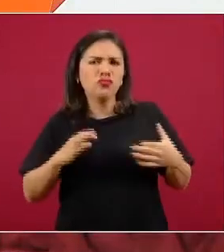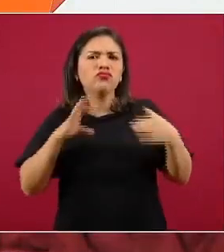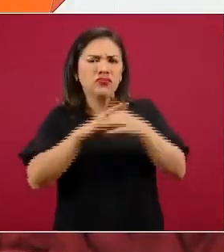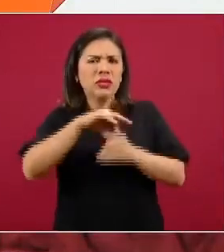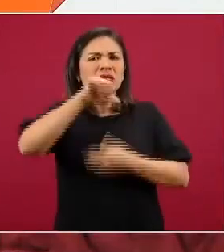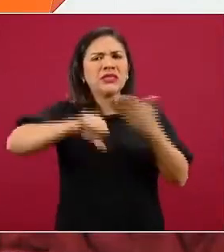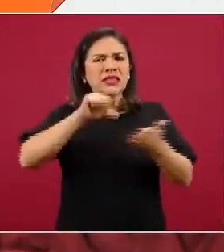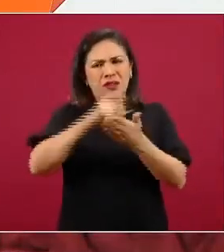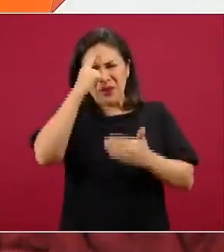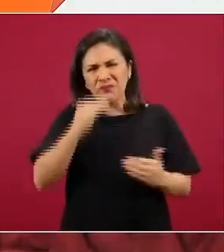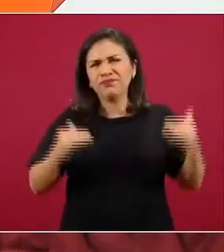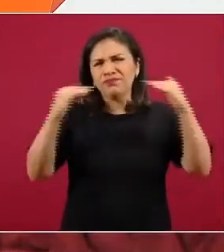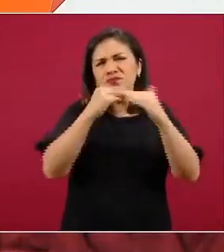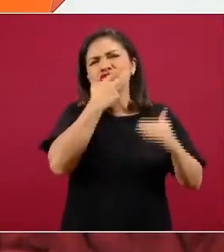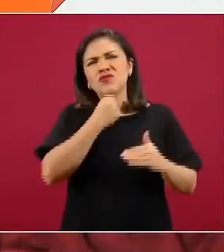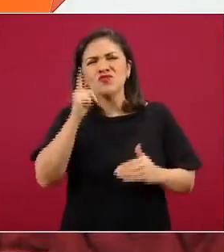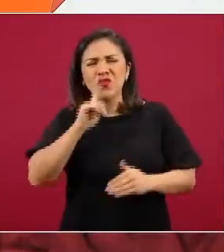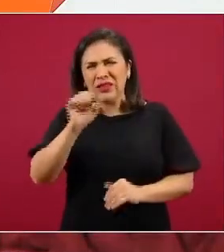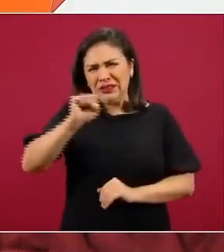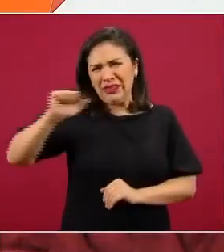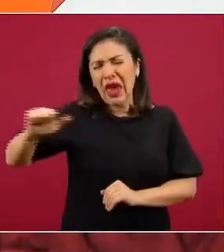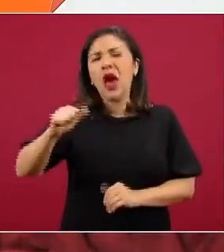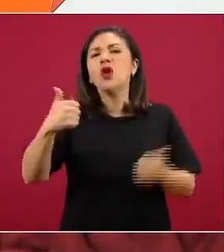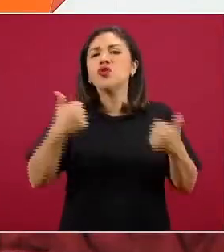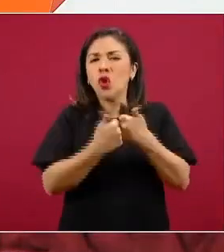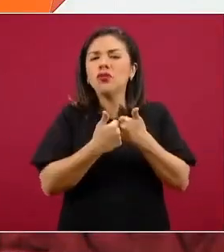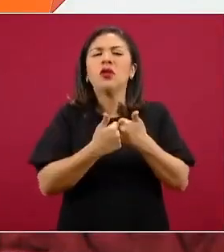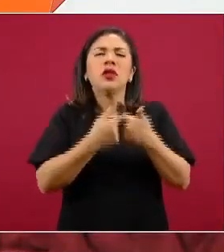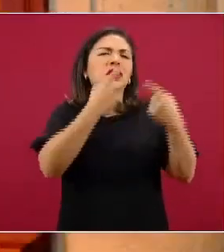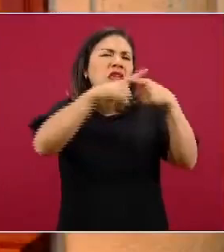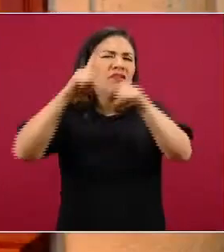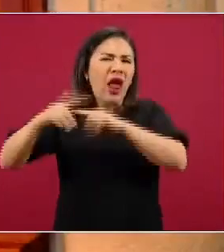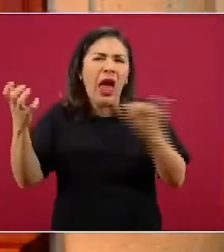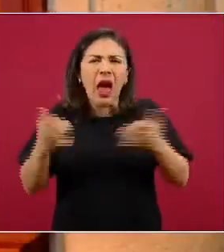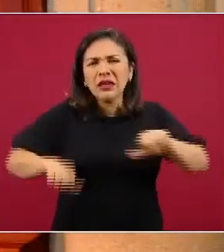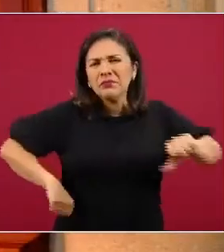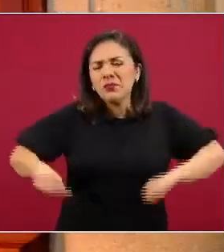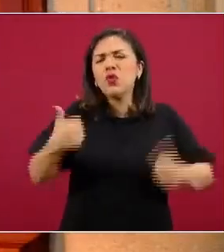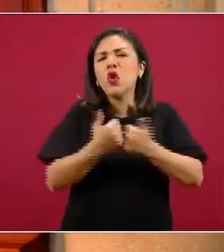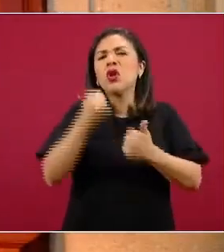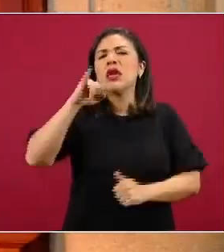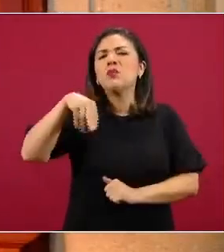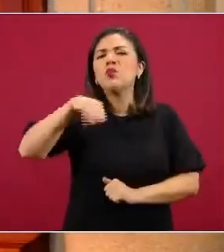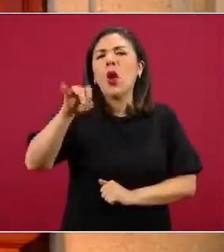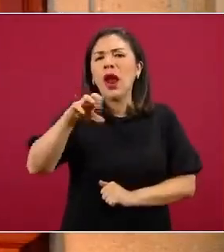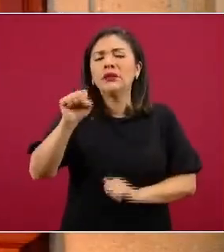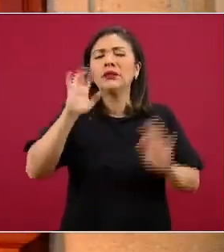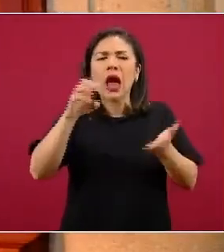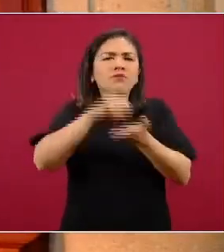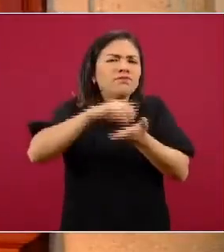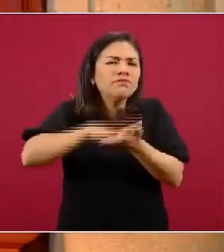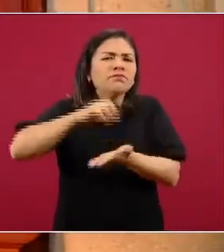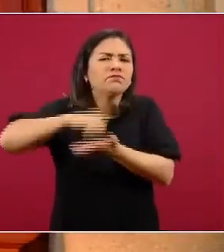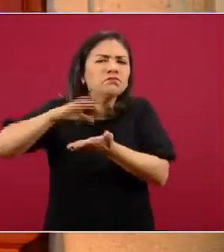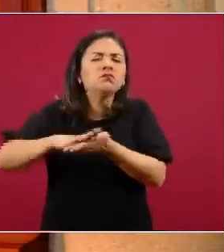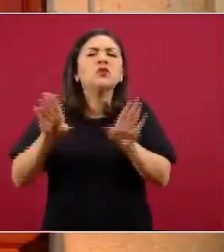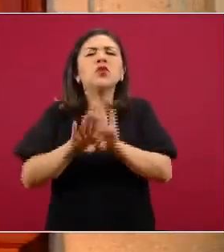desde el Centro de Equidad de Género en la Secretaría de Salud, pero con una estrategia multisectorial con InMujeres, han establecido una serie